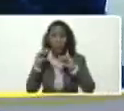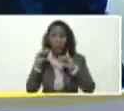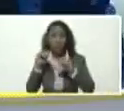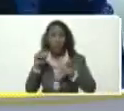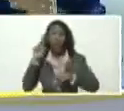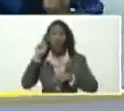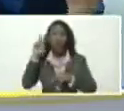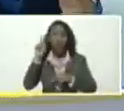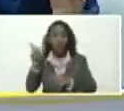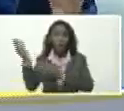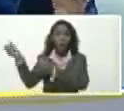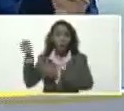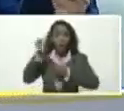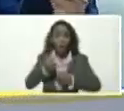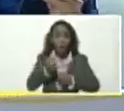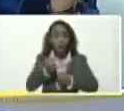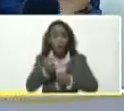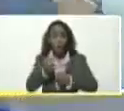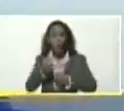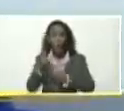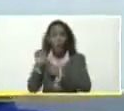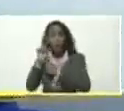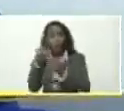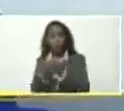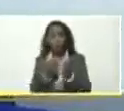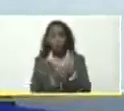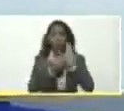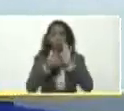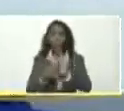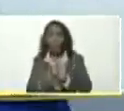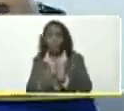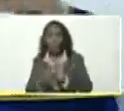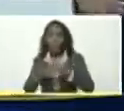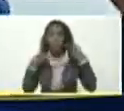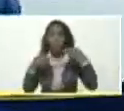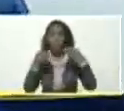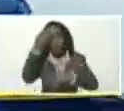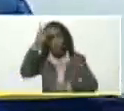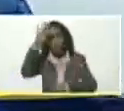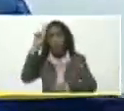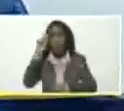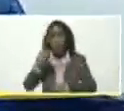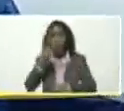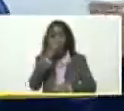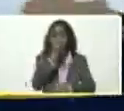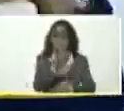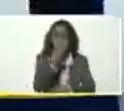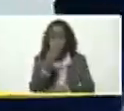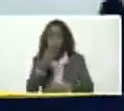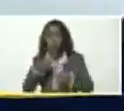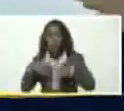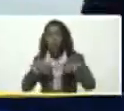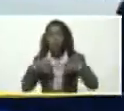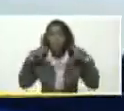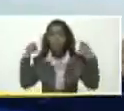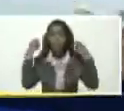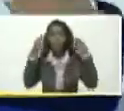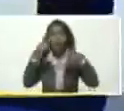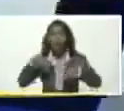Ellos han traído una muestra hermosa de las artes plásticas cubanas y también han visitado zonas populares de Venezuela, haciendo